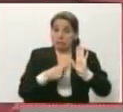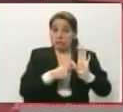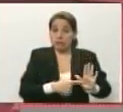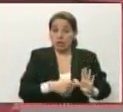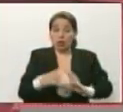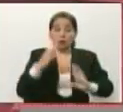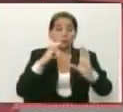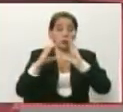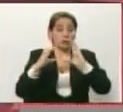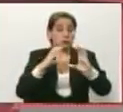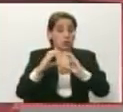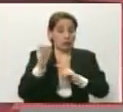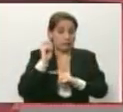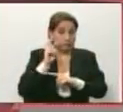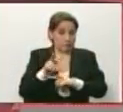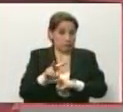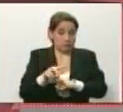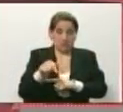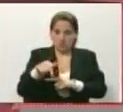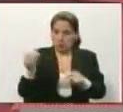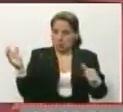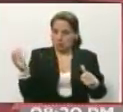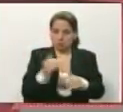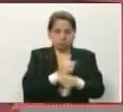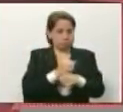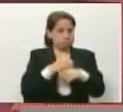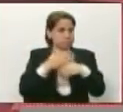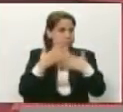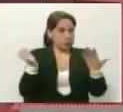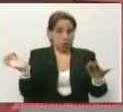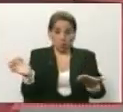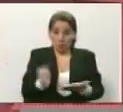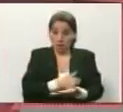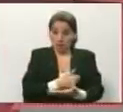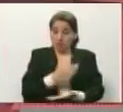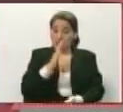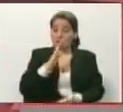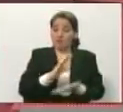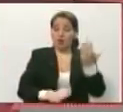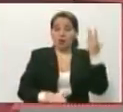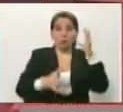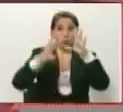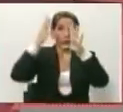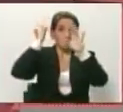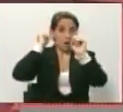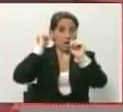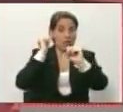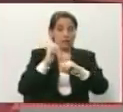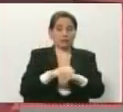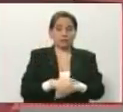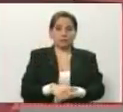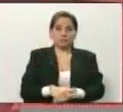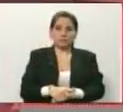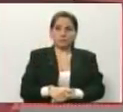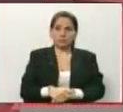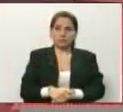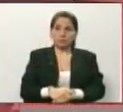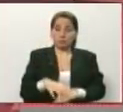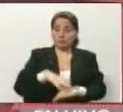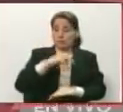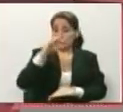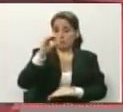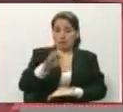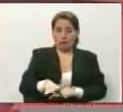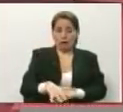comunicacional. Y hoy no los consiguen. Se fueron a poner embajada. y dejaron a los